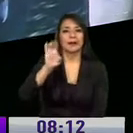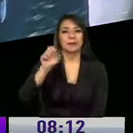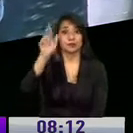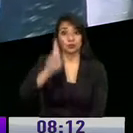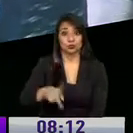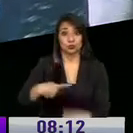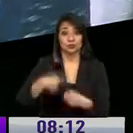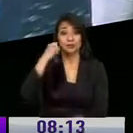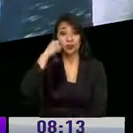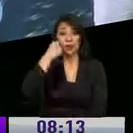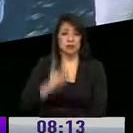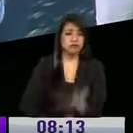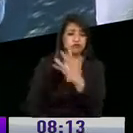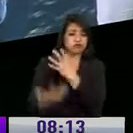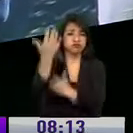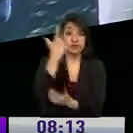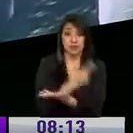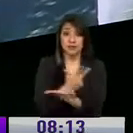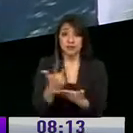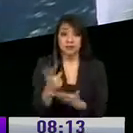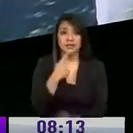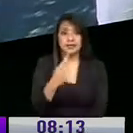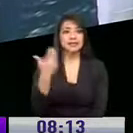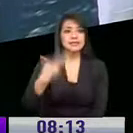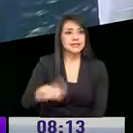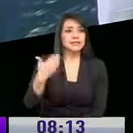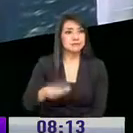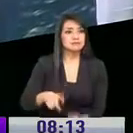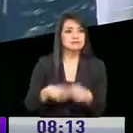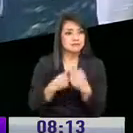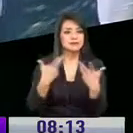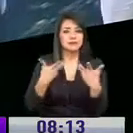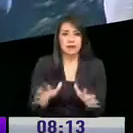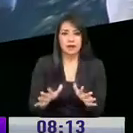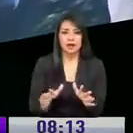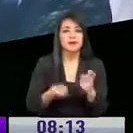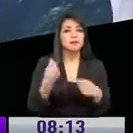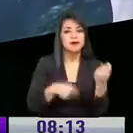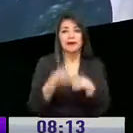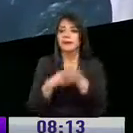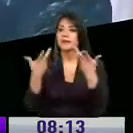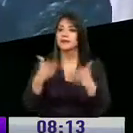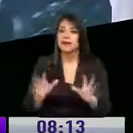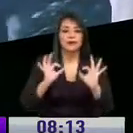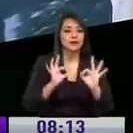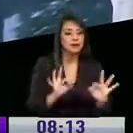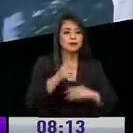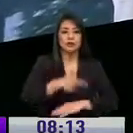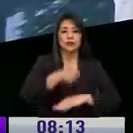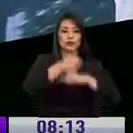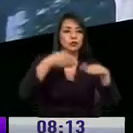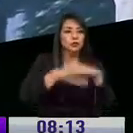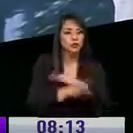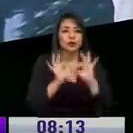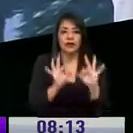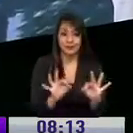acuerdan que hace como a 3 semanas dijeron, ya comenzamos, vamos a vender? Intervención de la